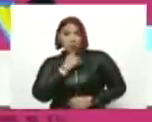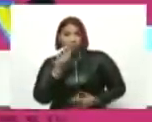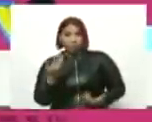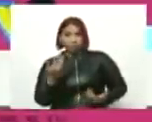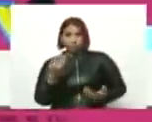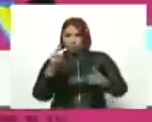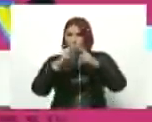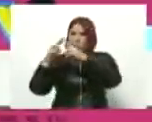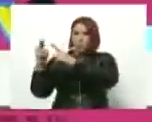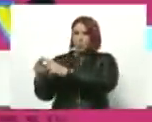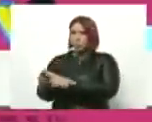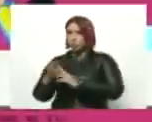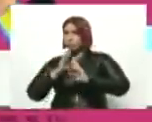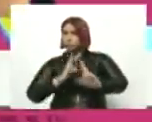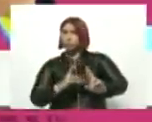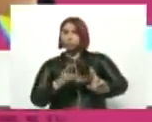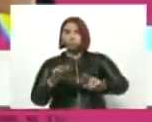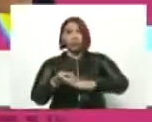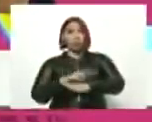los resultados, peor aún.